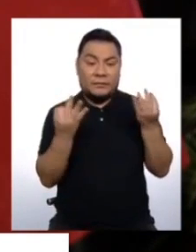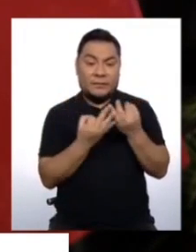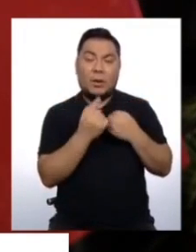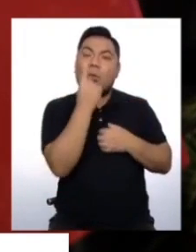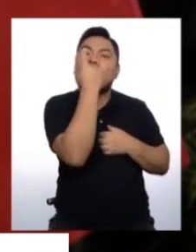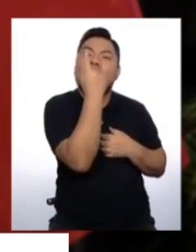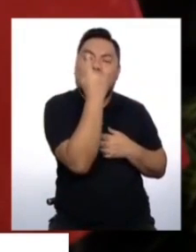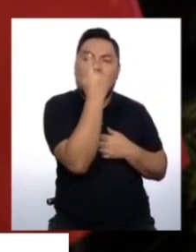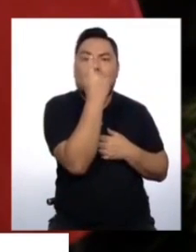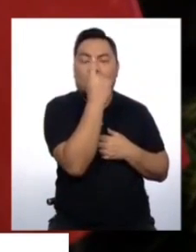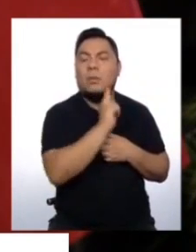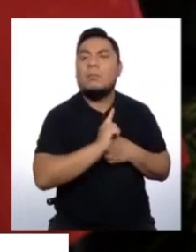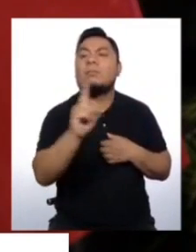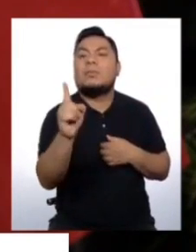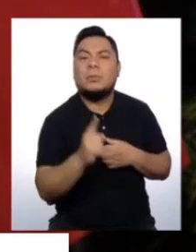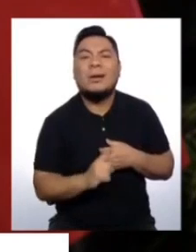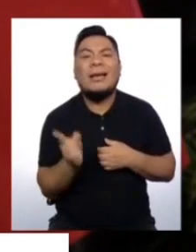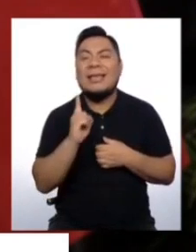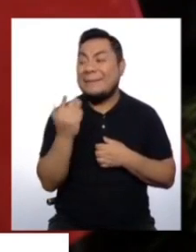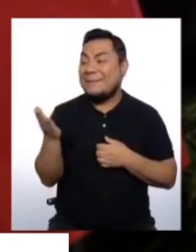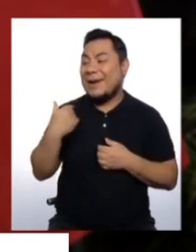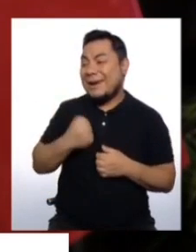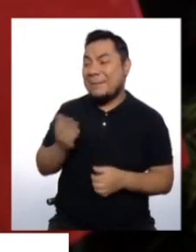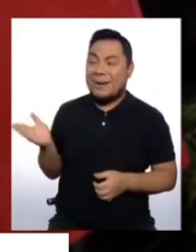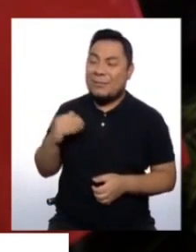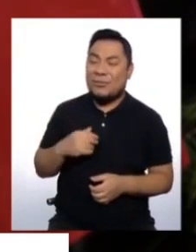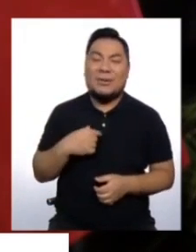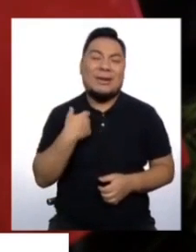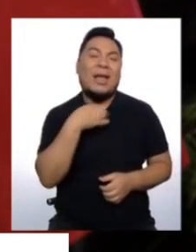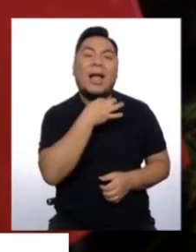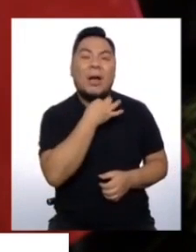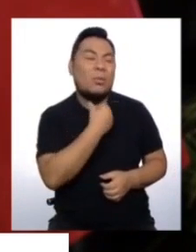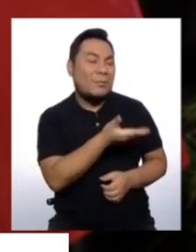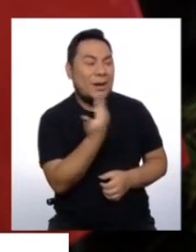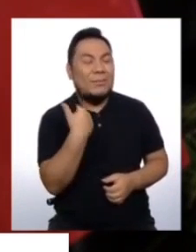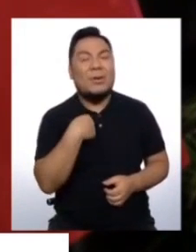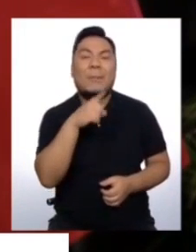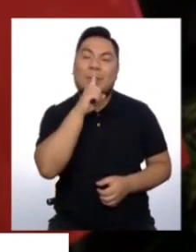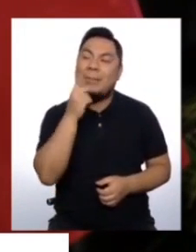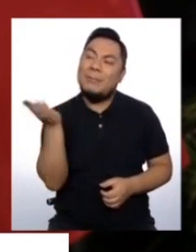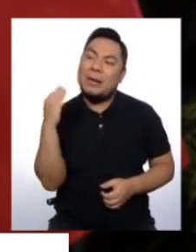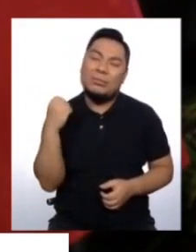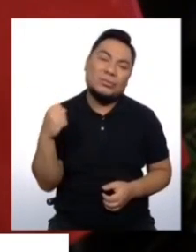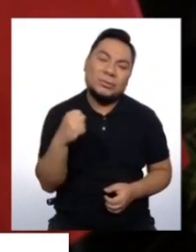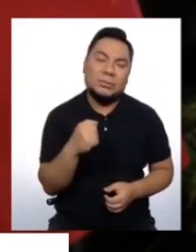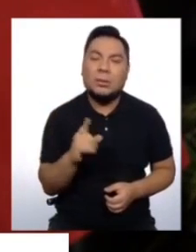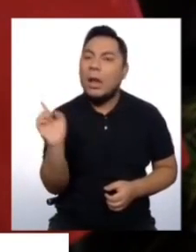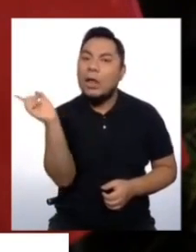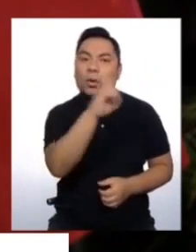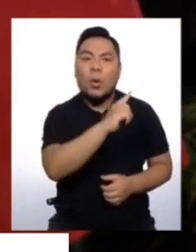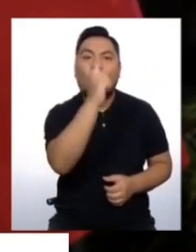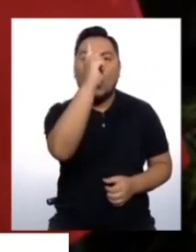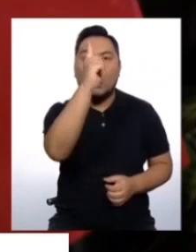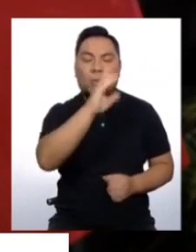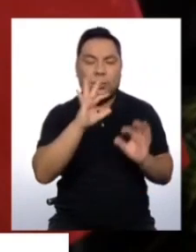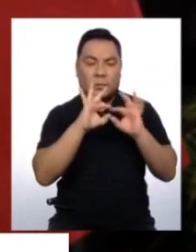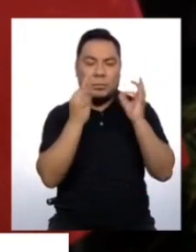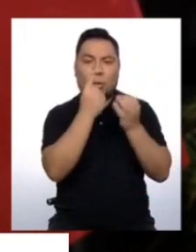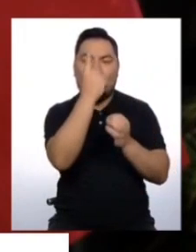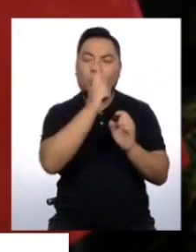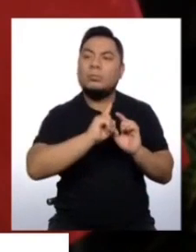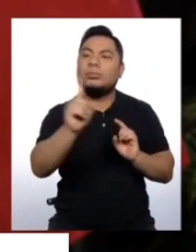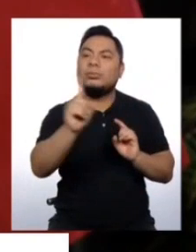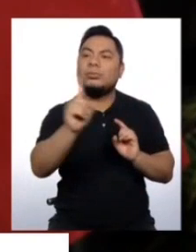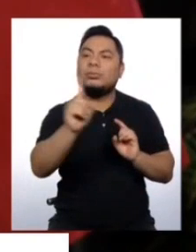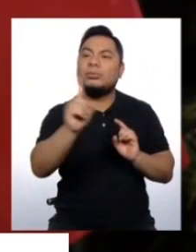por familia. No ir en grupitos, no ir en mancha. No, uno tiene que salir. Pero hay veces, yo tengo